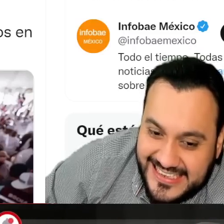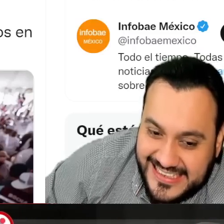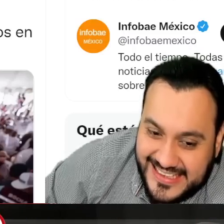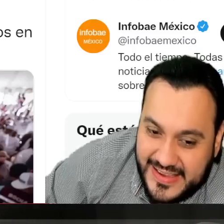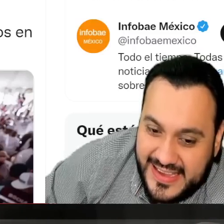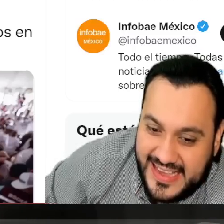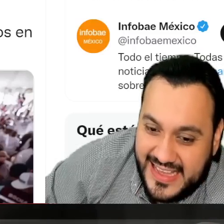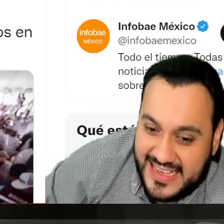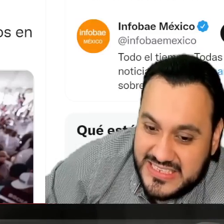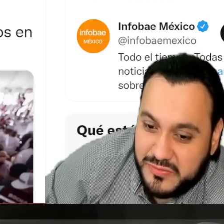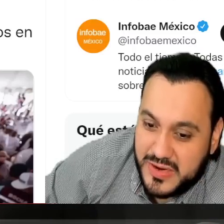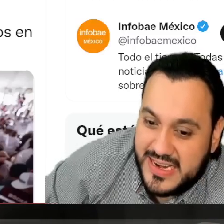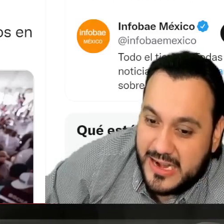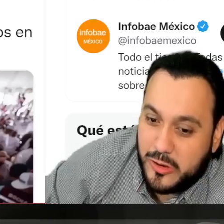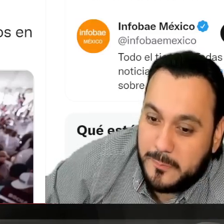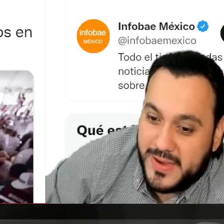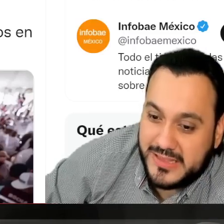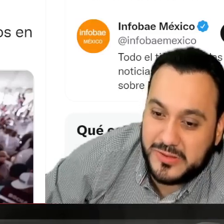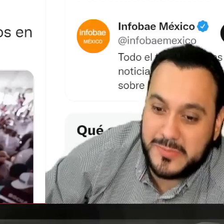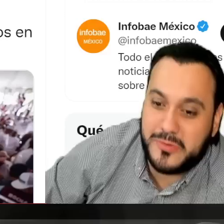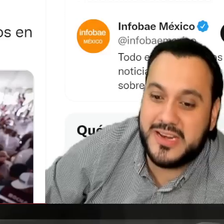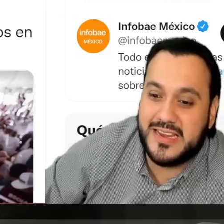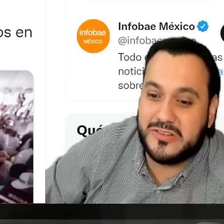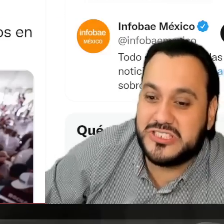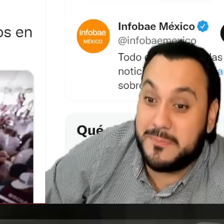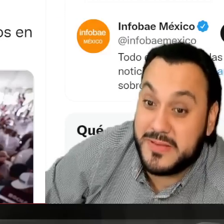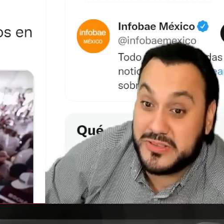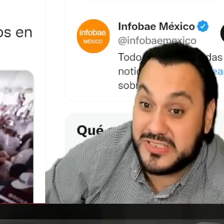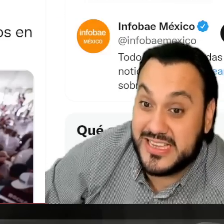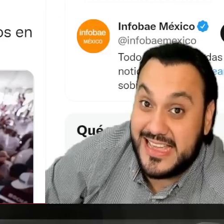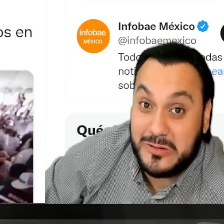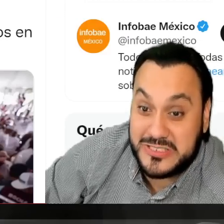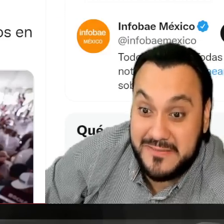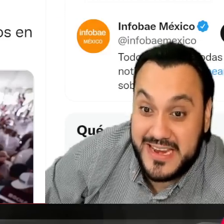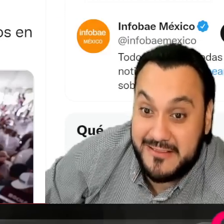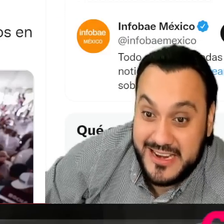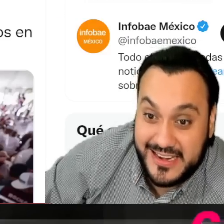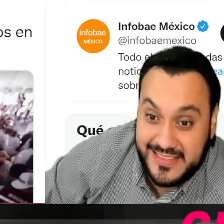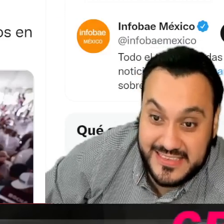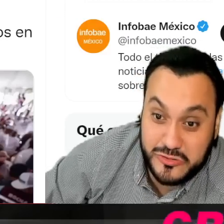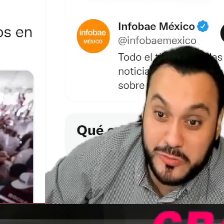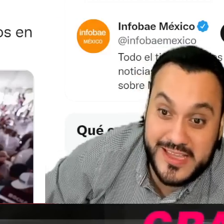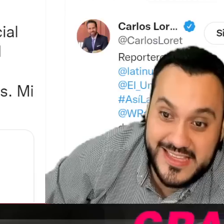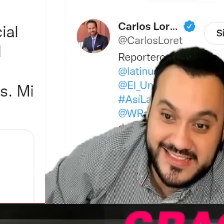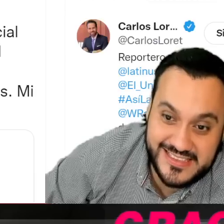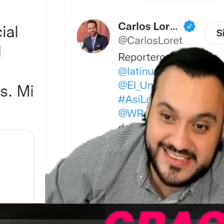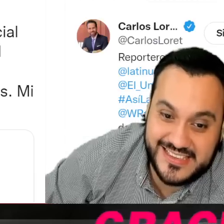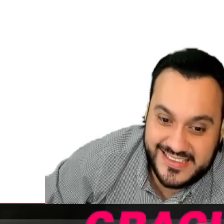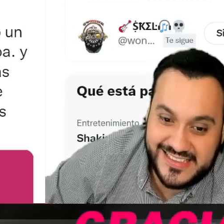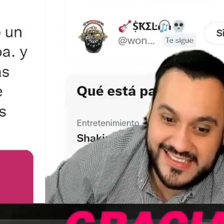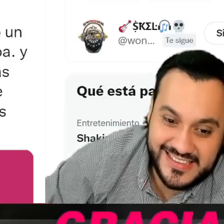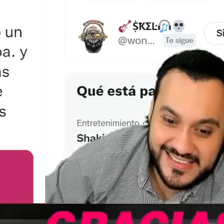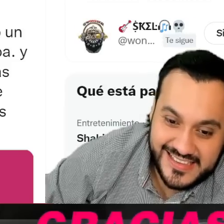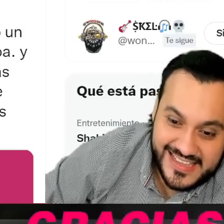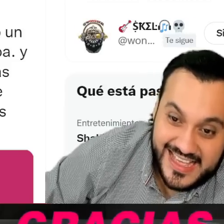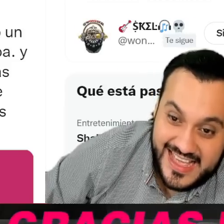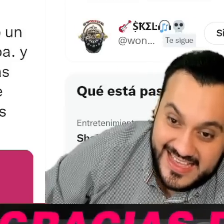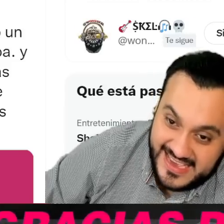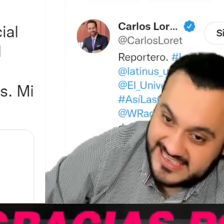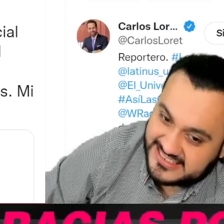decir que así fue el narco pacto de morena y los chapitas o sea ya lo sabe anabel hernández estuvo ahí dice